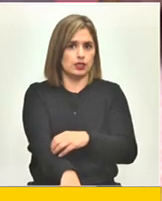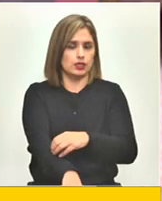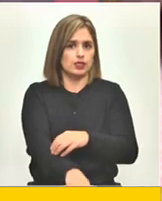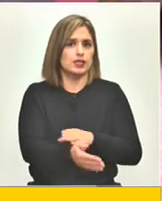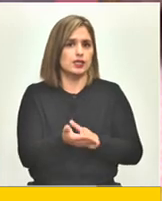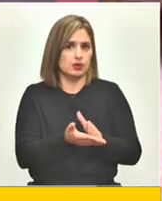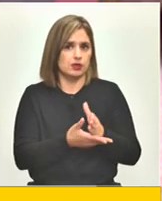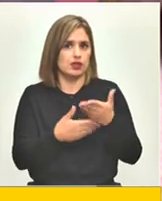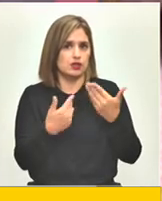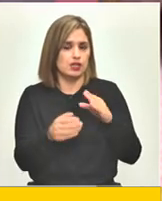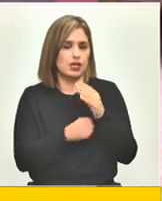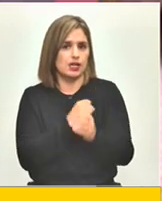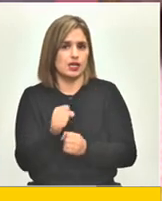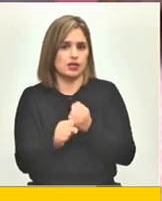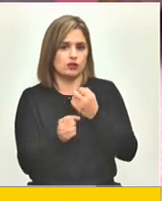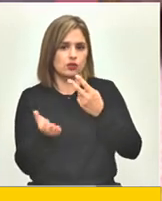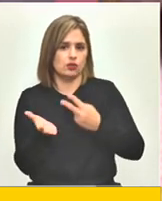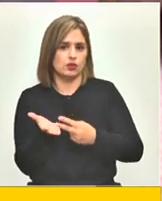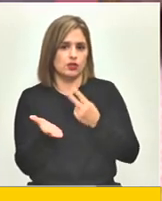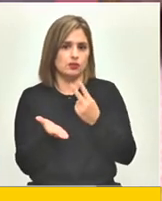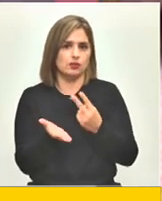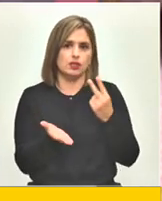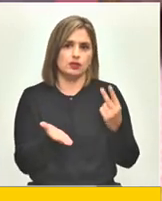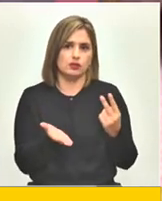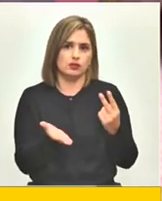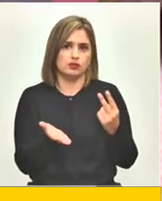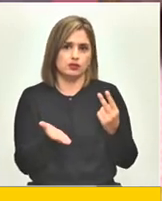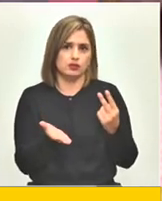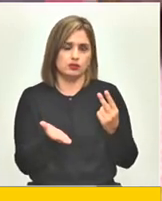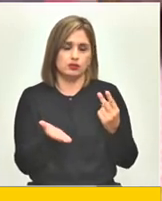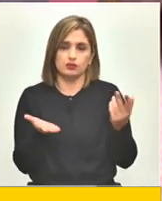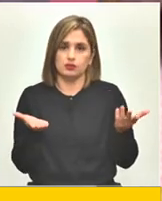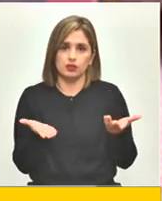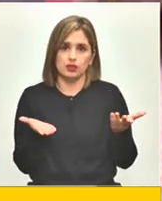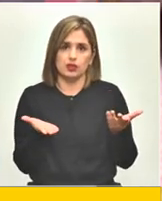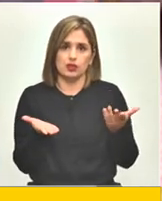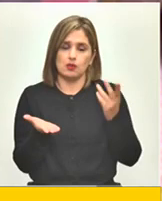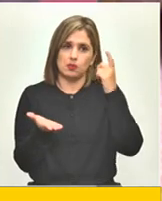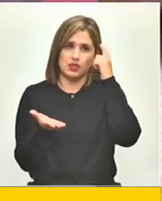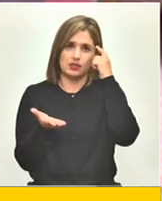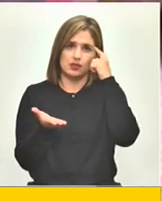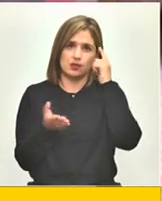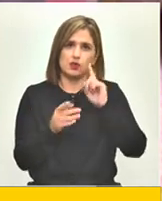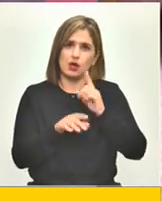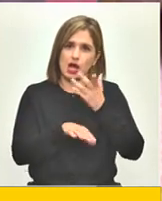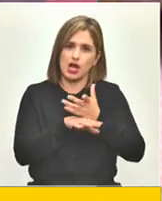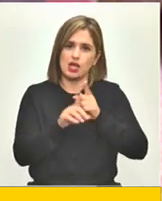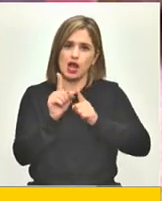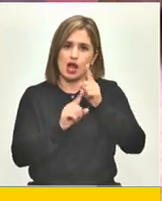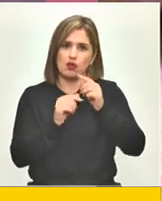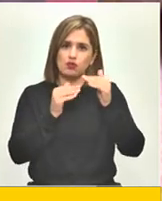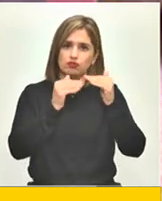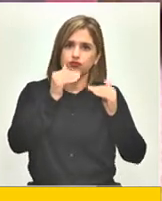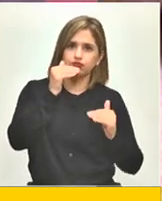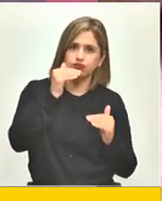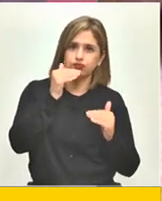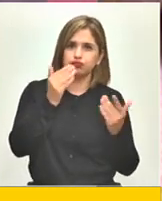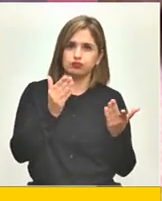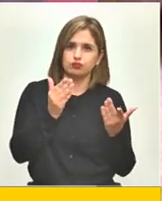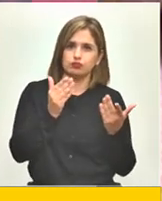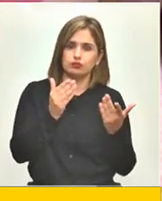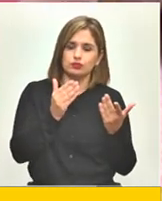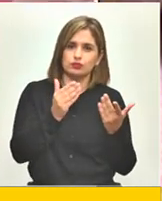les ha comenzado ya a pagar el año 2022 inclusive Entonces nos parece que ahí hay una situación muy